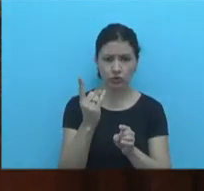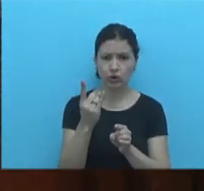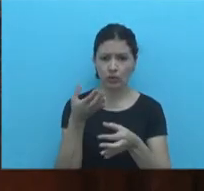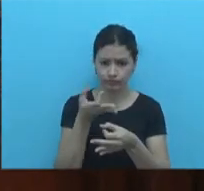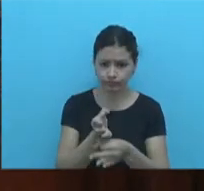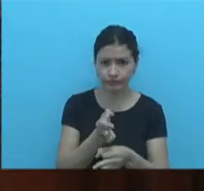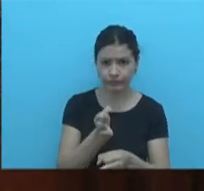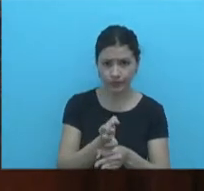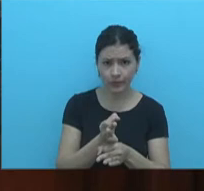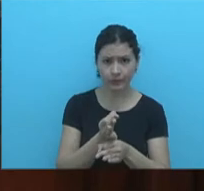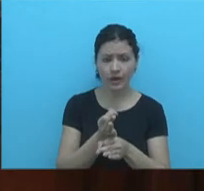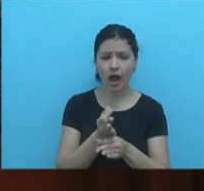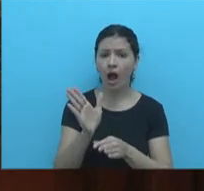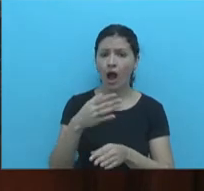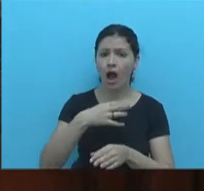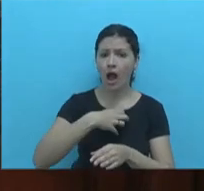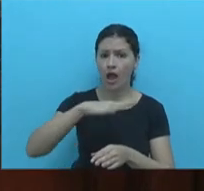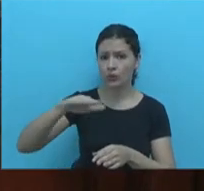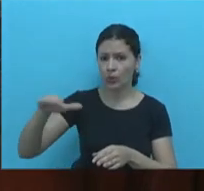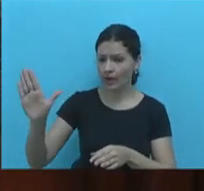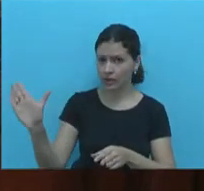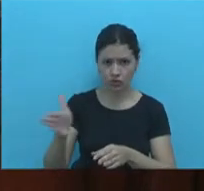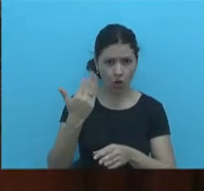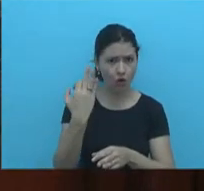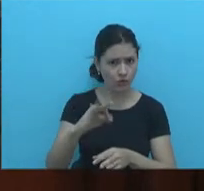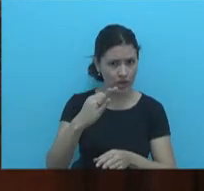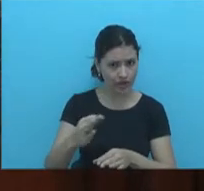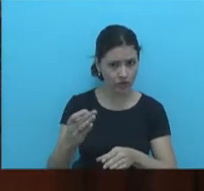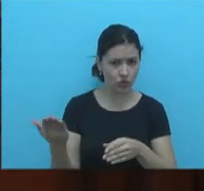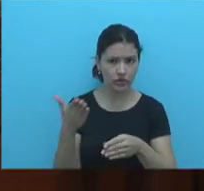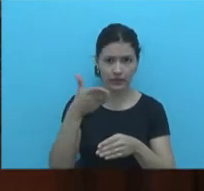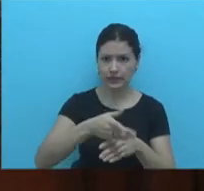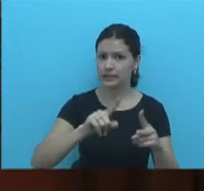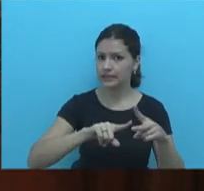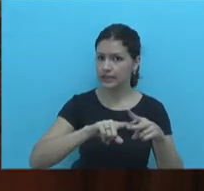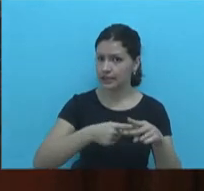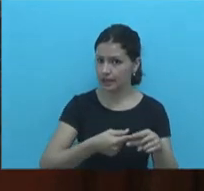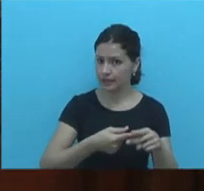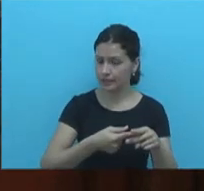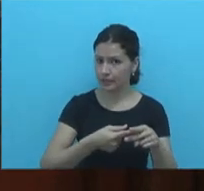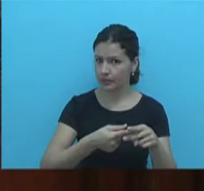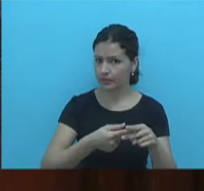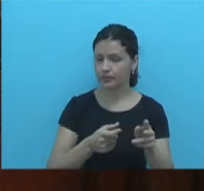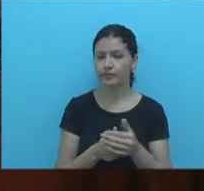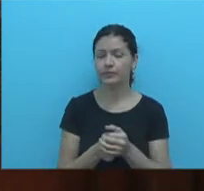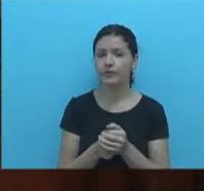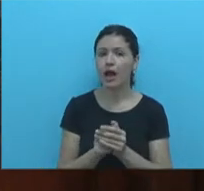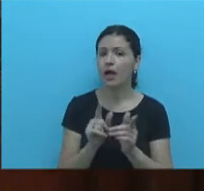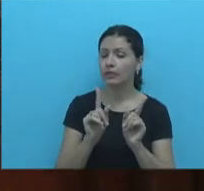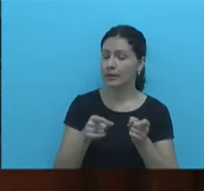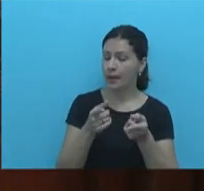proyecto deberán participar los estudiantes mencionados y profesionales que tengan preparación para ser tutores,